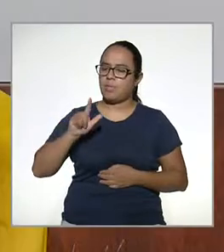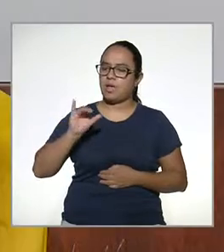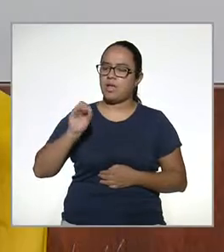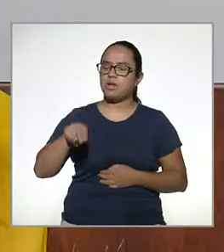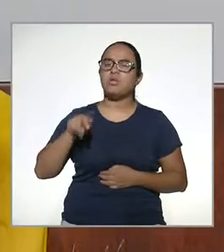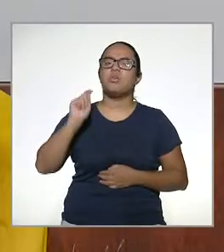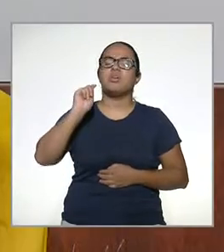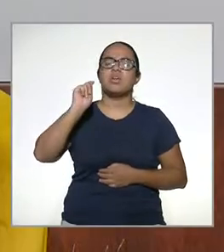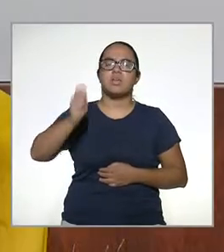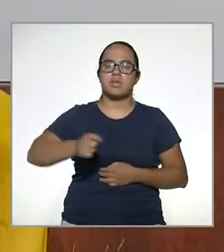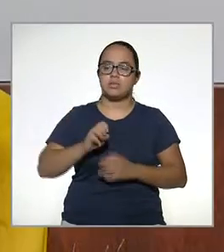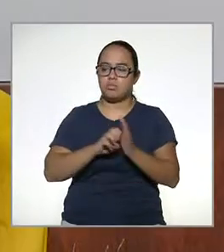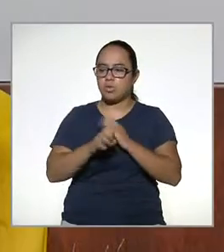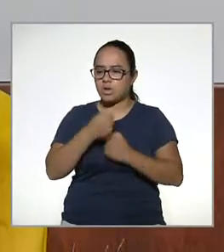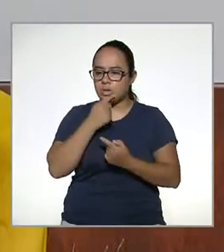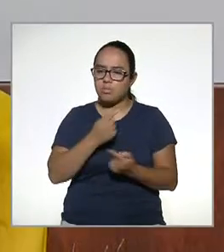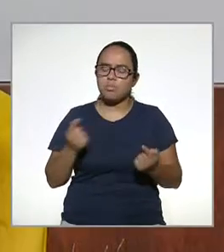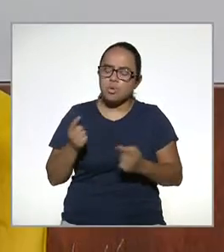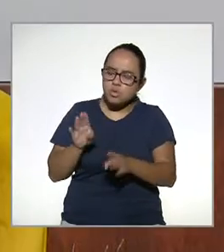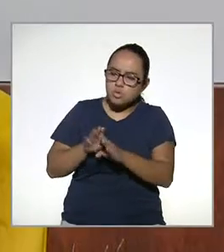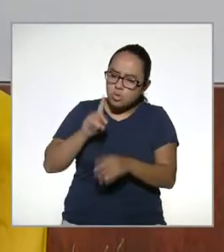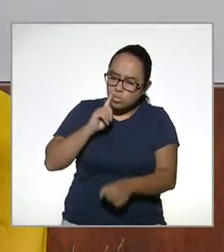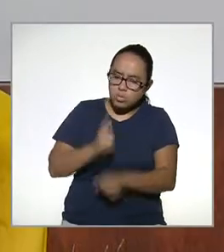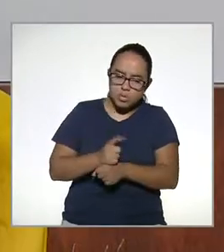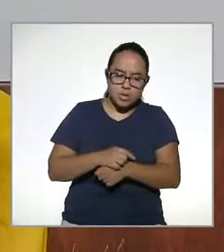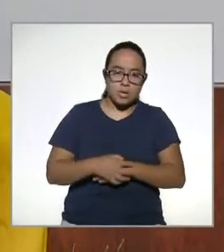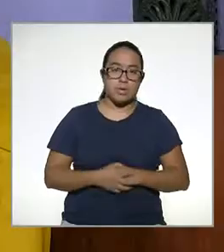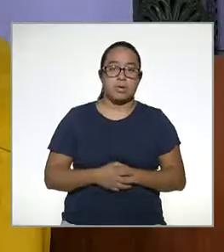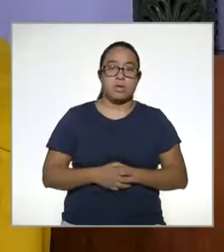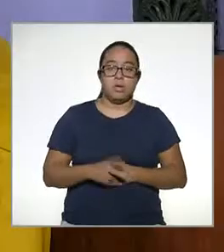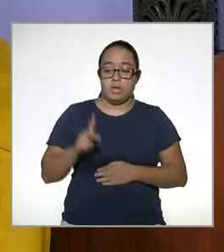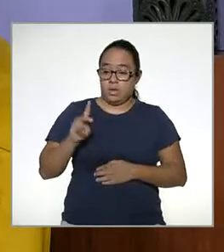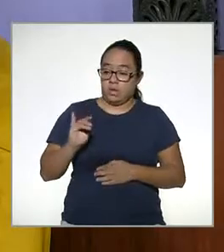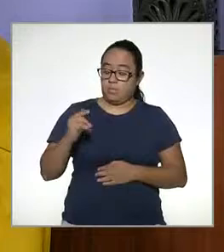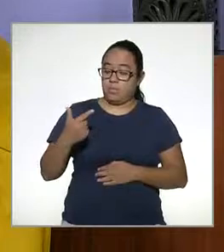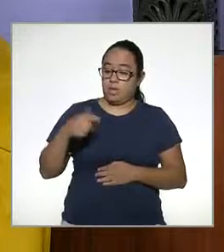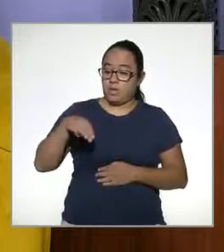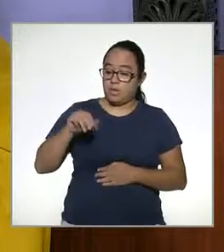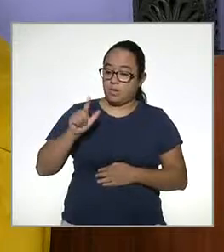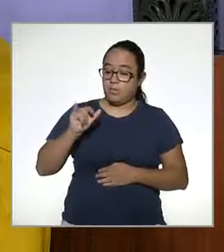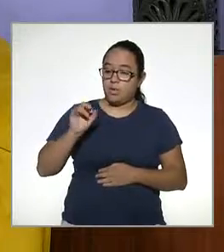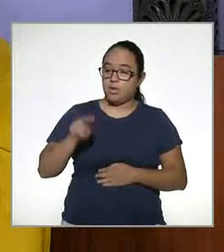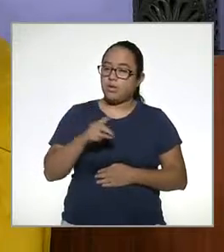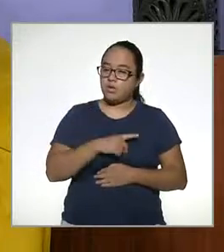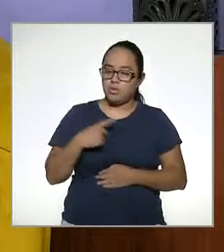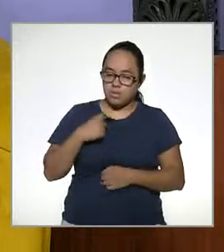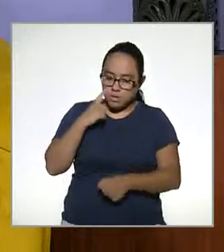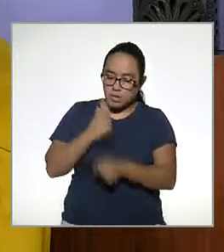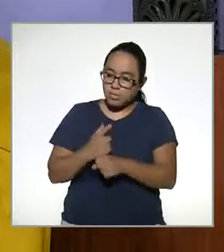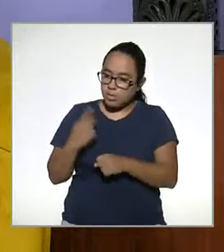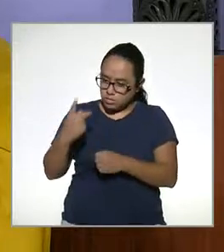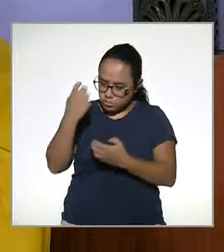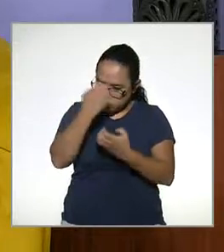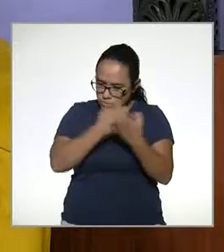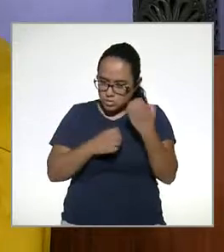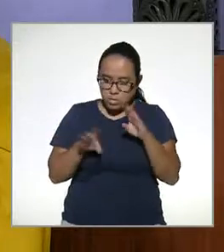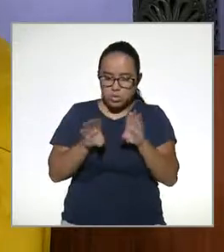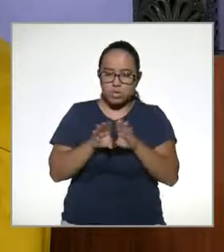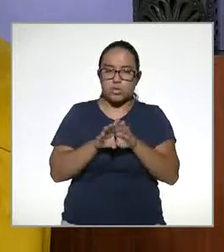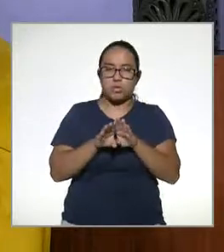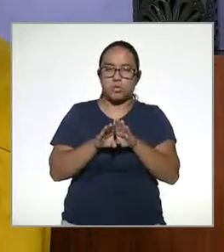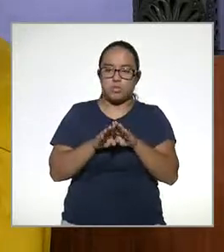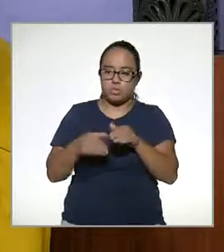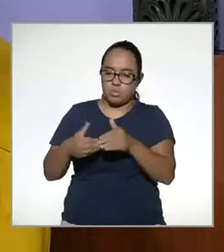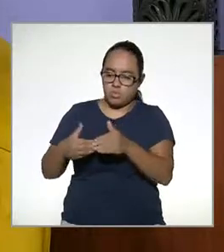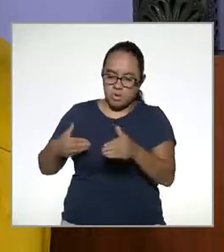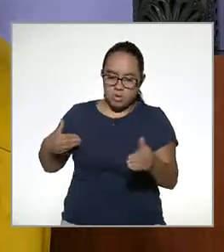ve esto en los niños introvertidos? Bueno, el efecto Pygmalion tiene que ver con una lectura que el otro hace, de alguna manera, de forma